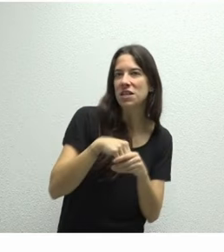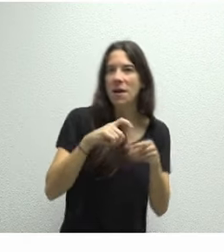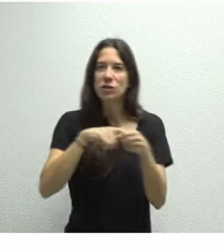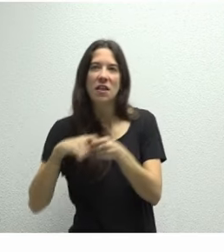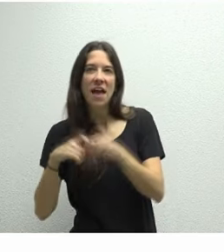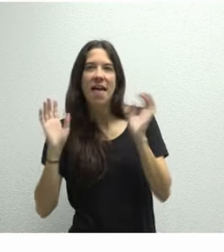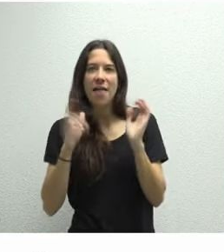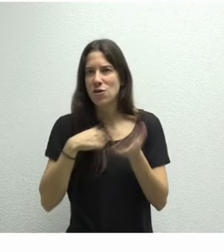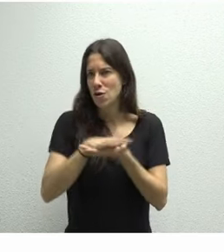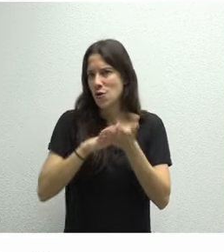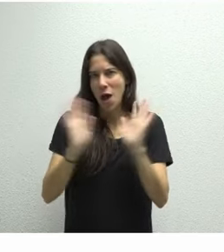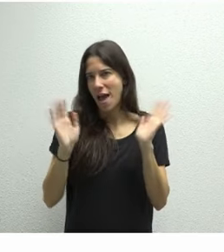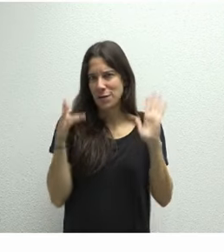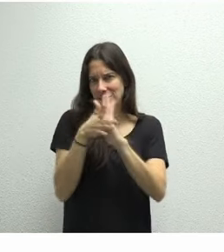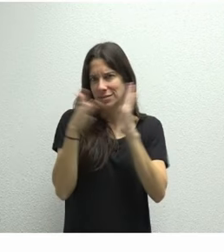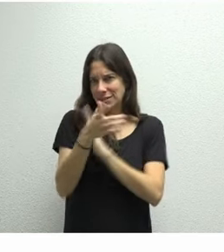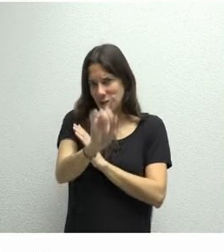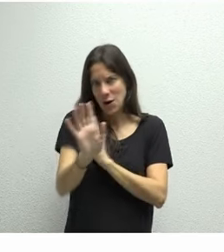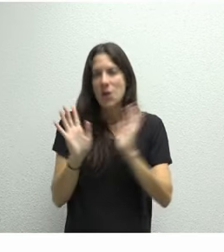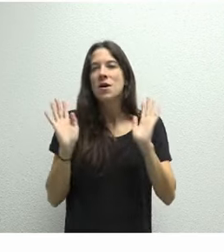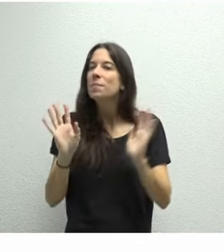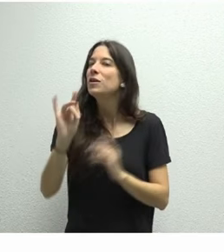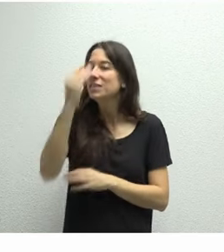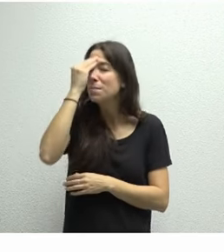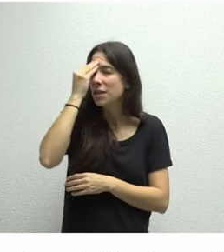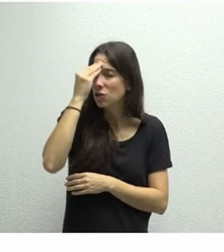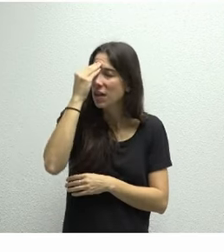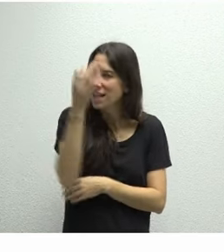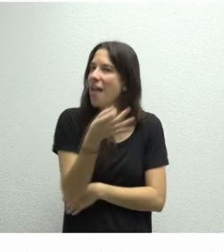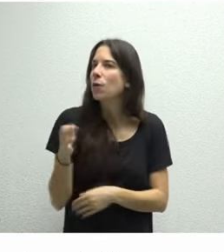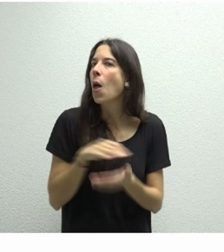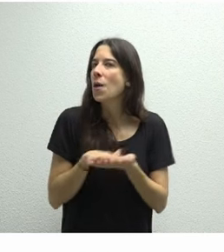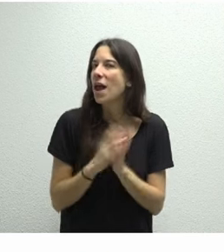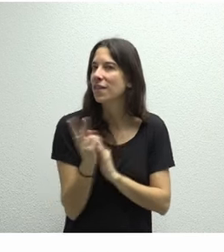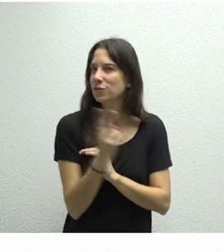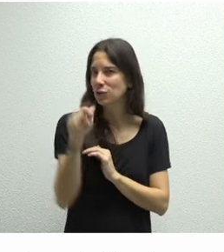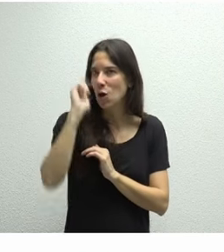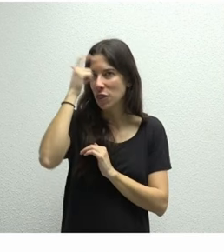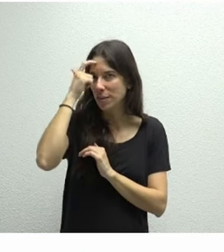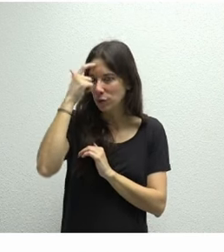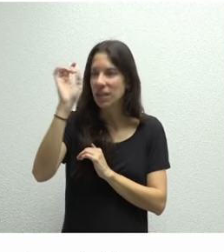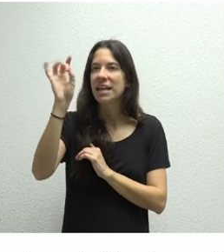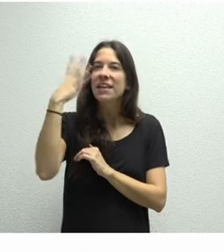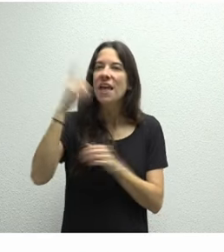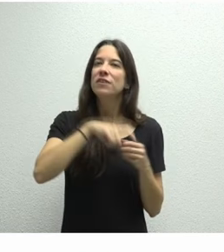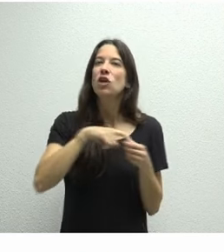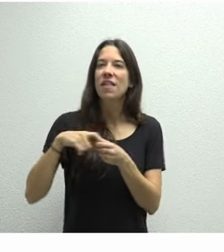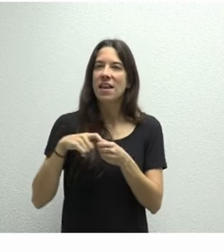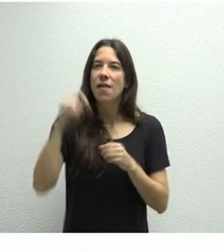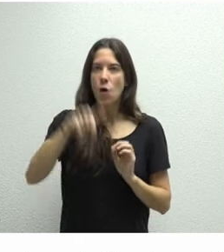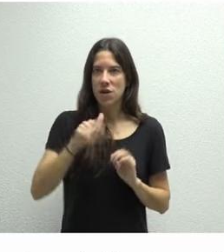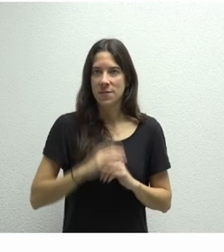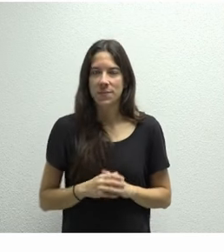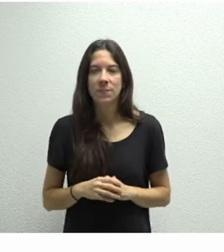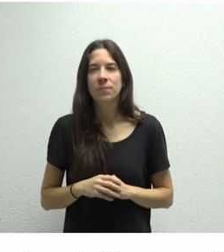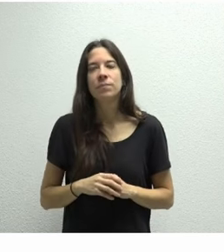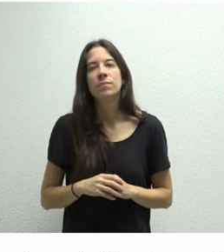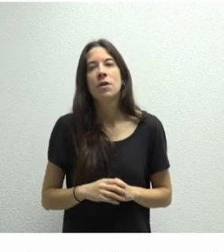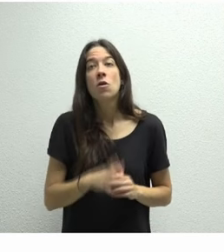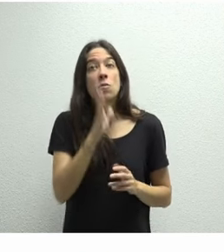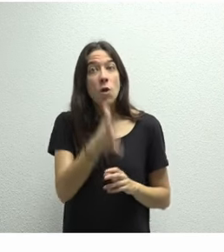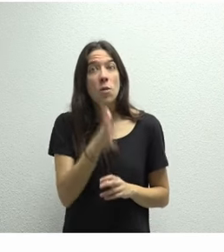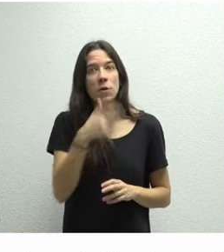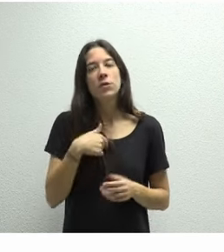solidaridad pero sí sí sí me parece muy pertinente no hablar de esta idea de la solidaridad hoy porque cuando yo hablo de